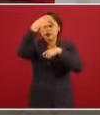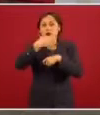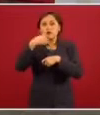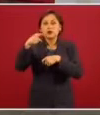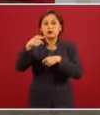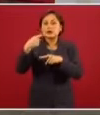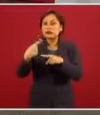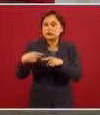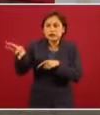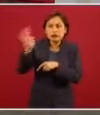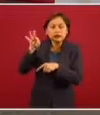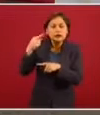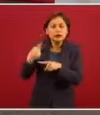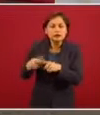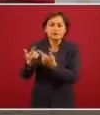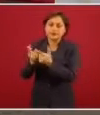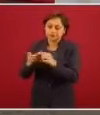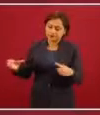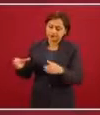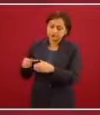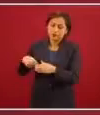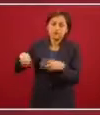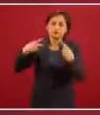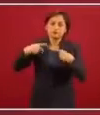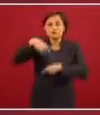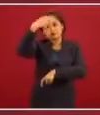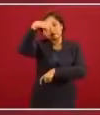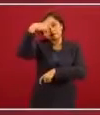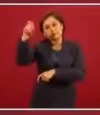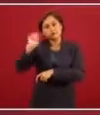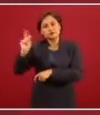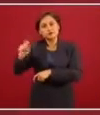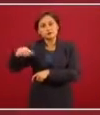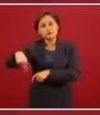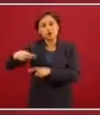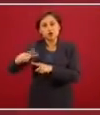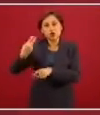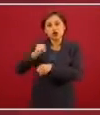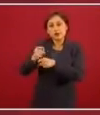por un grupo técnico. Desde hace 2 semanas se está evaluando todos